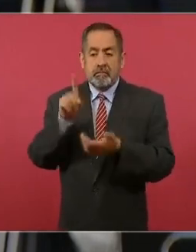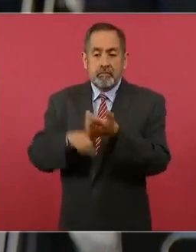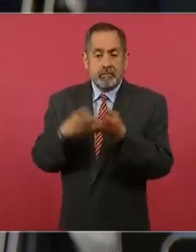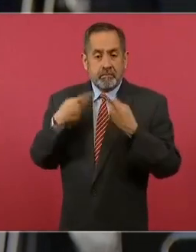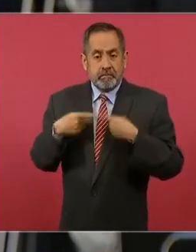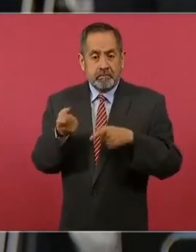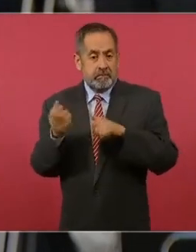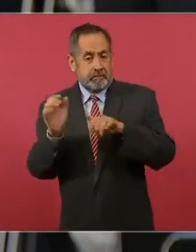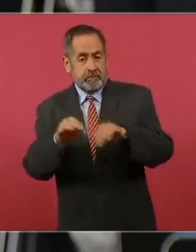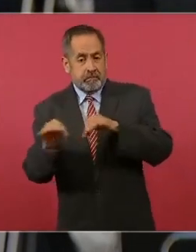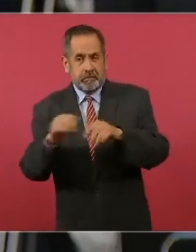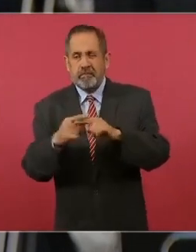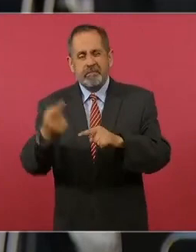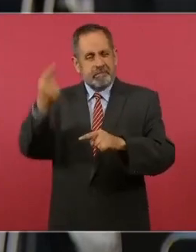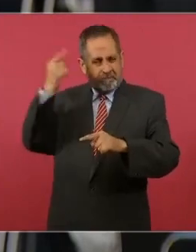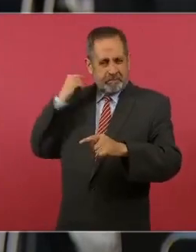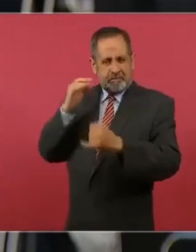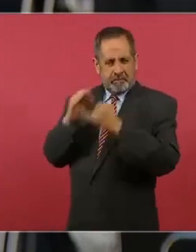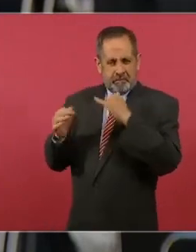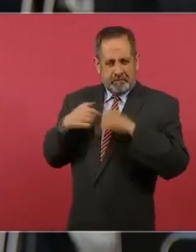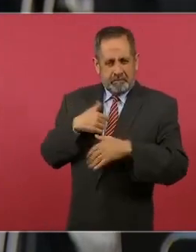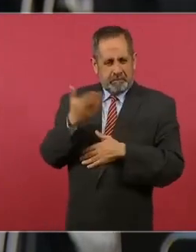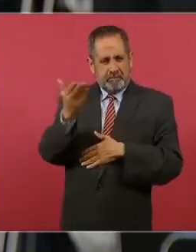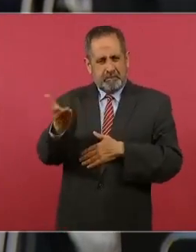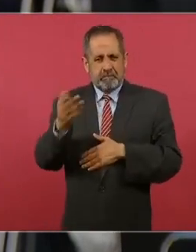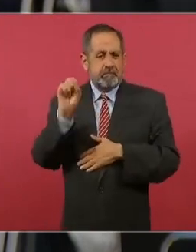le había planteado en la última ocasión